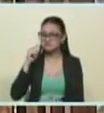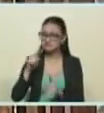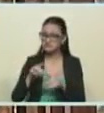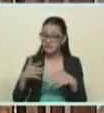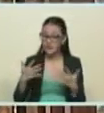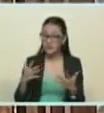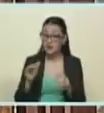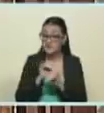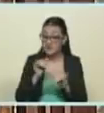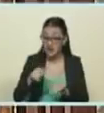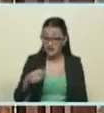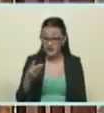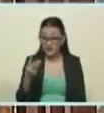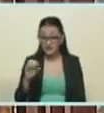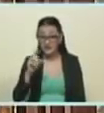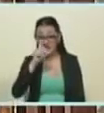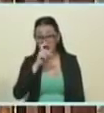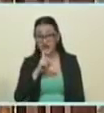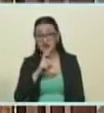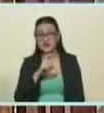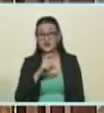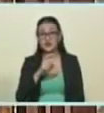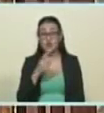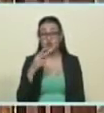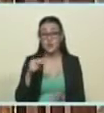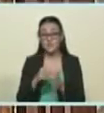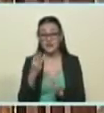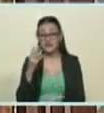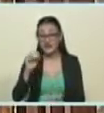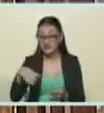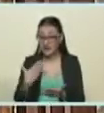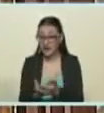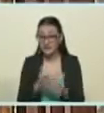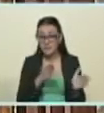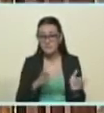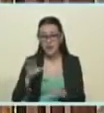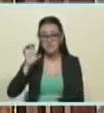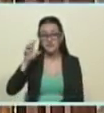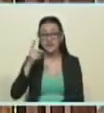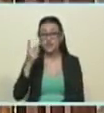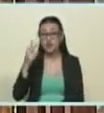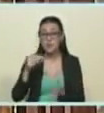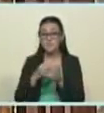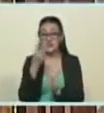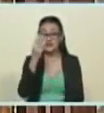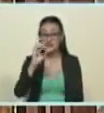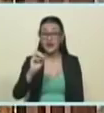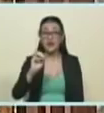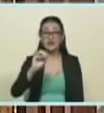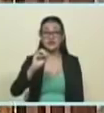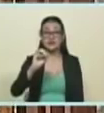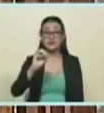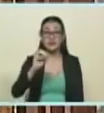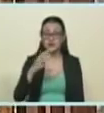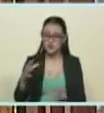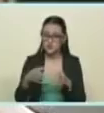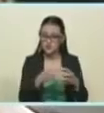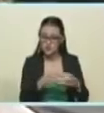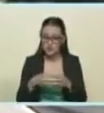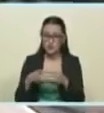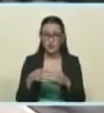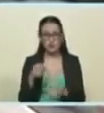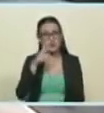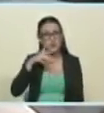finalización de esta década, viendo la década completa hasta el 2030. Plan de la patria 2030, quiero yo, que hagamos conjuntamente con el